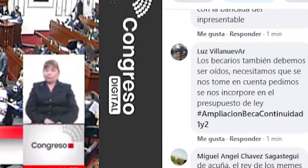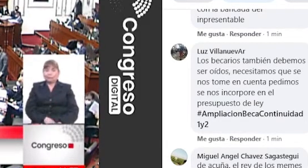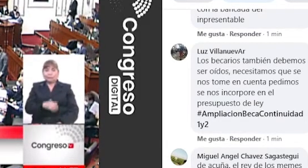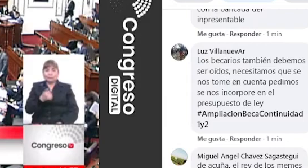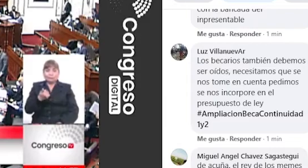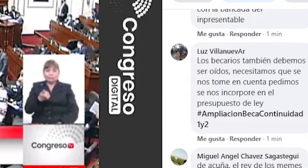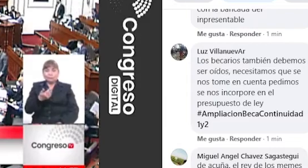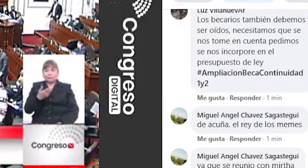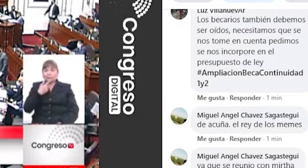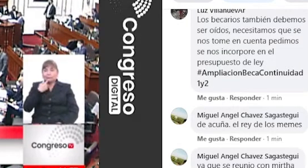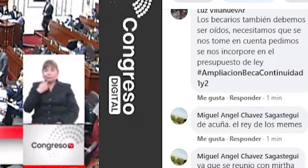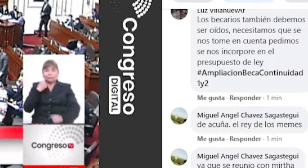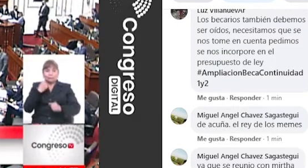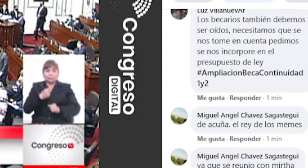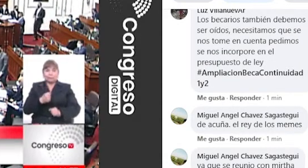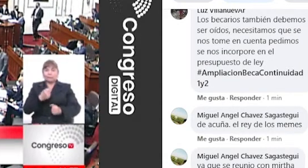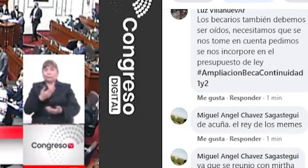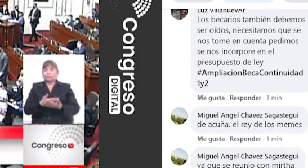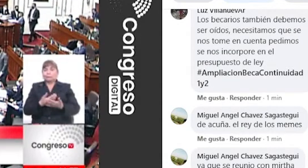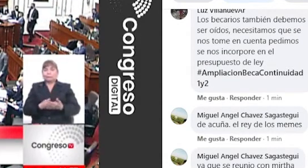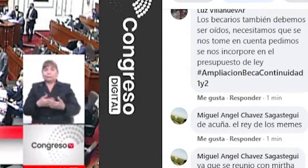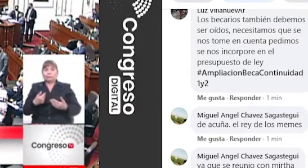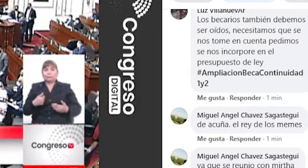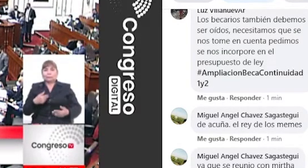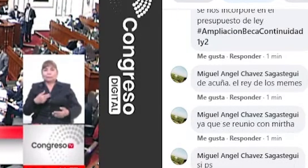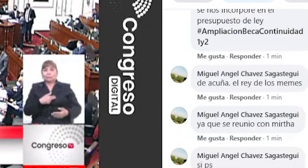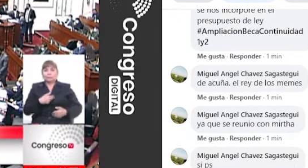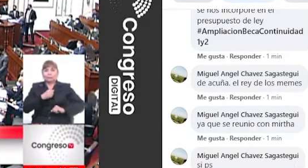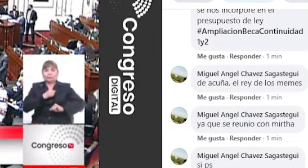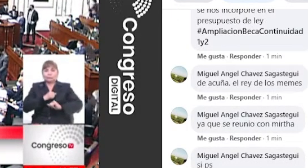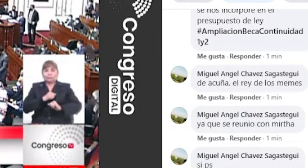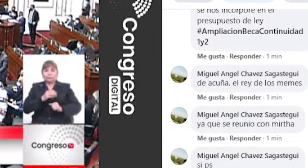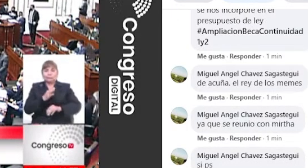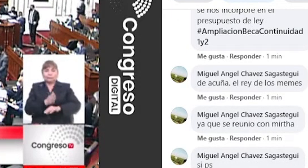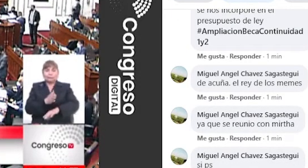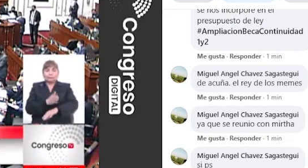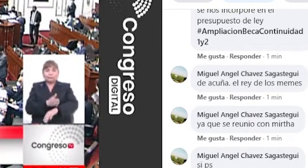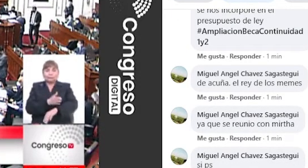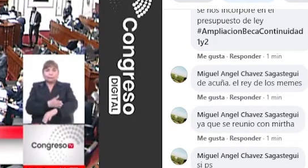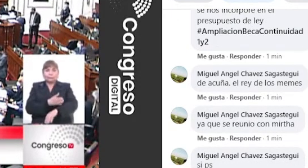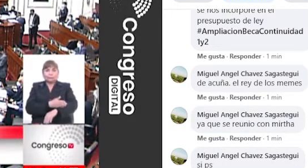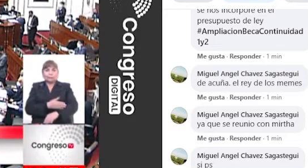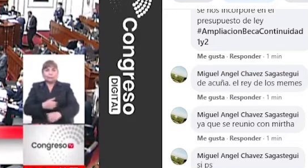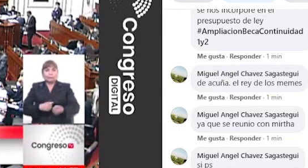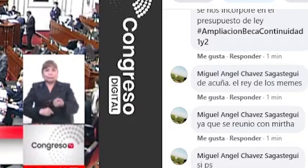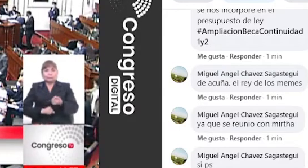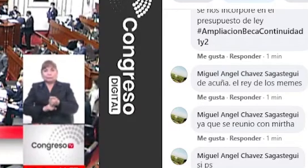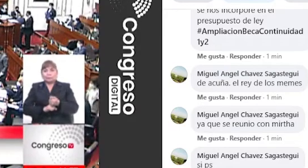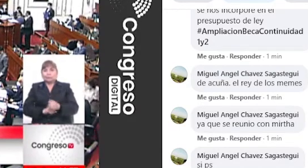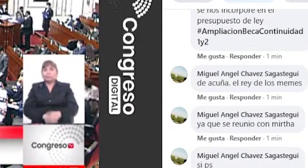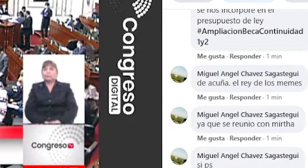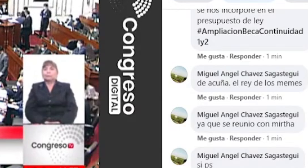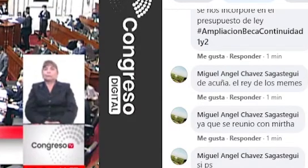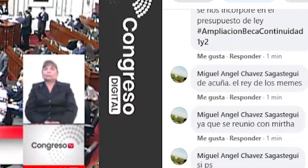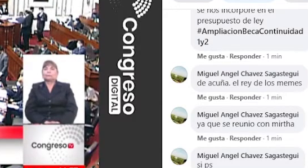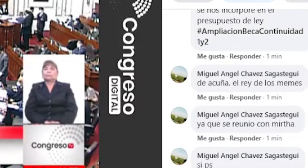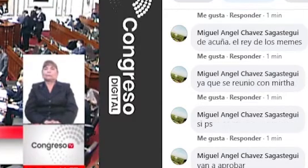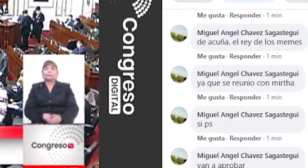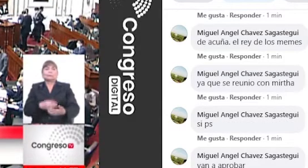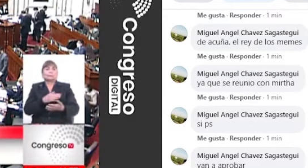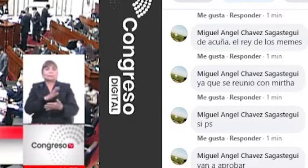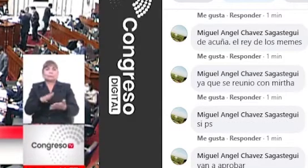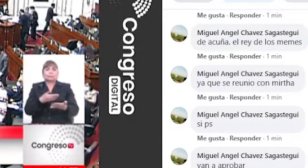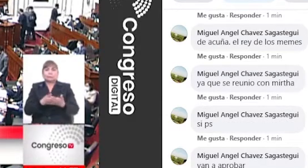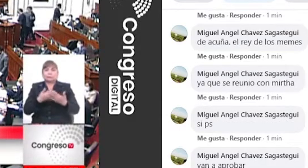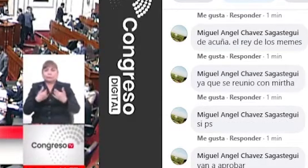es fortalecer la presencia del sector de defensa en el desarrollo sostenible. Contiene todas las